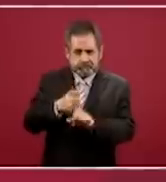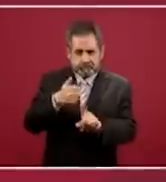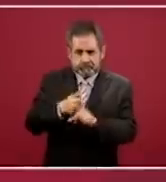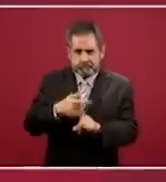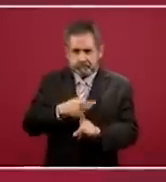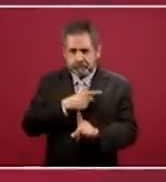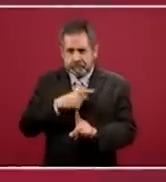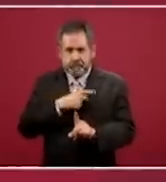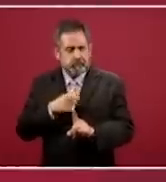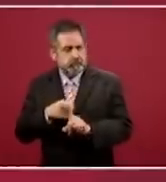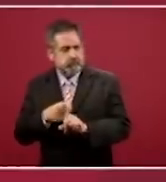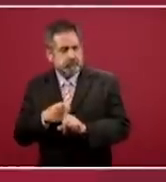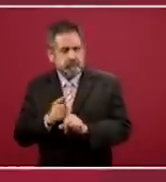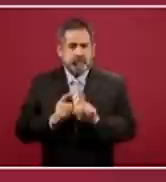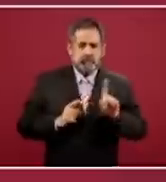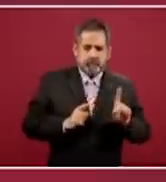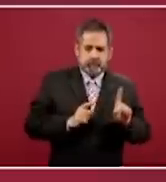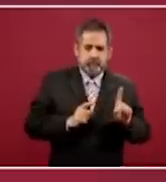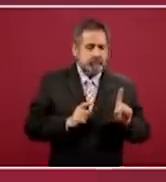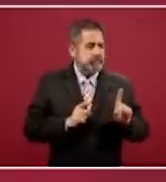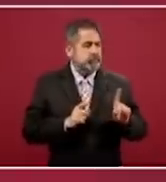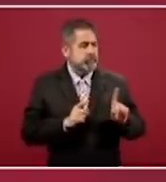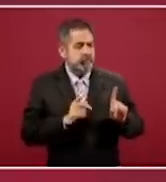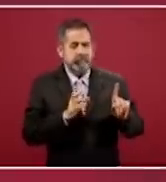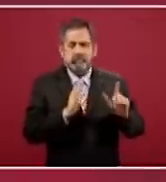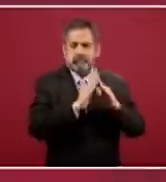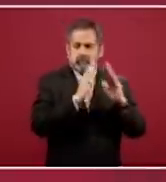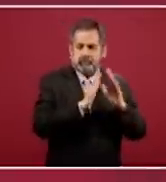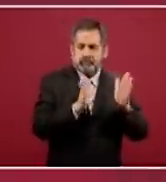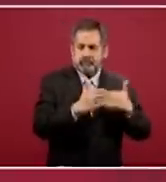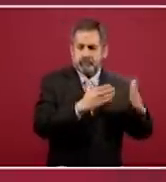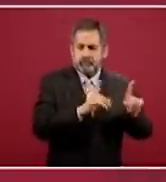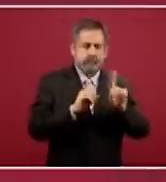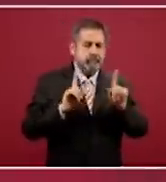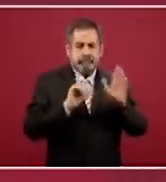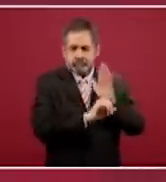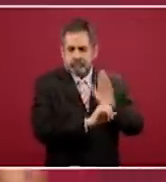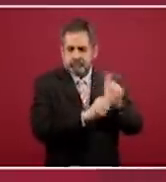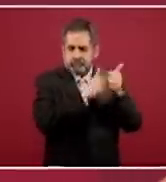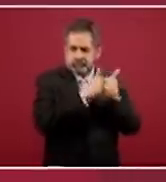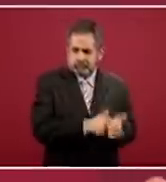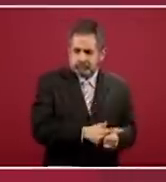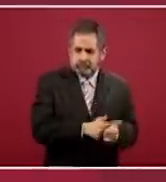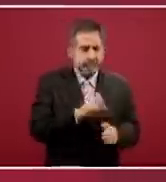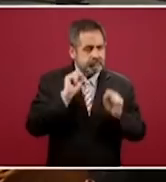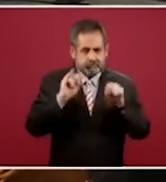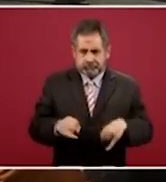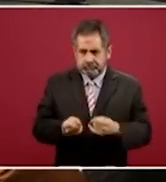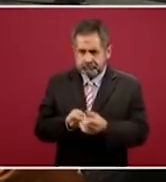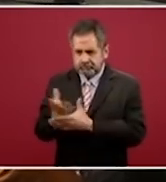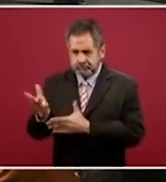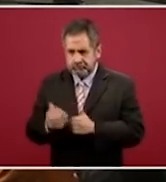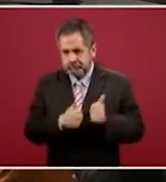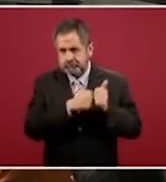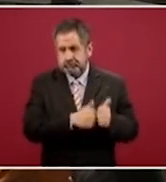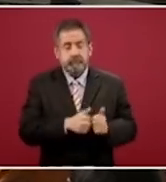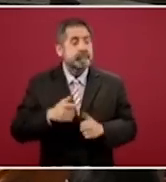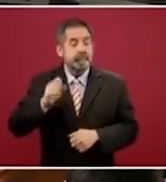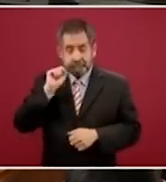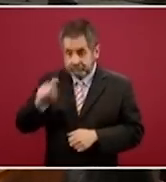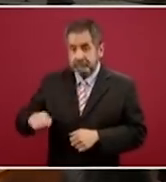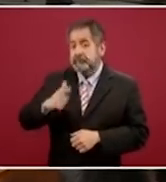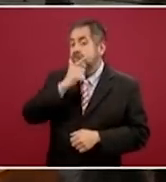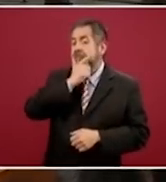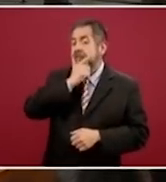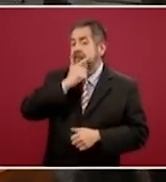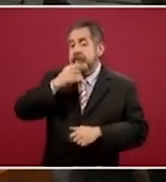es exactamente lo que anunció Reino Unido ayer en voz de su primer ministro y con la instrucción de quien tenga síntomas,